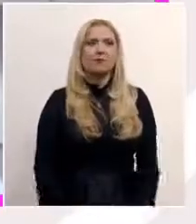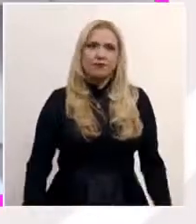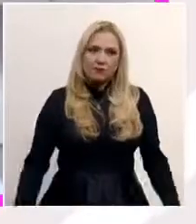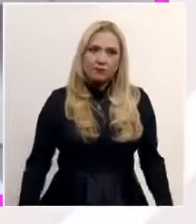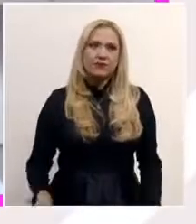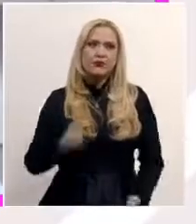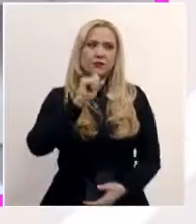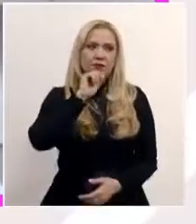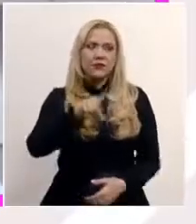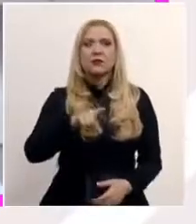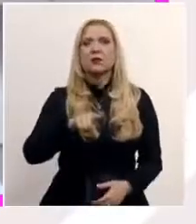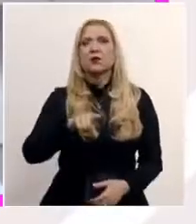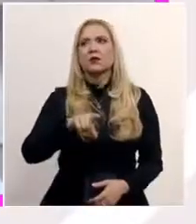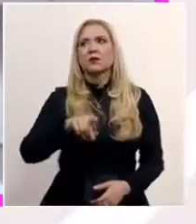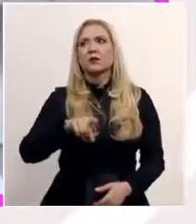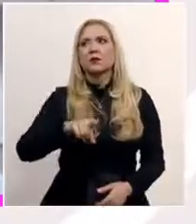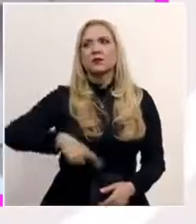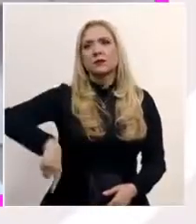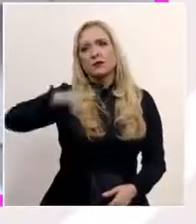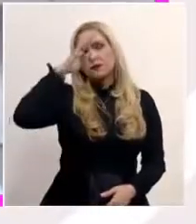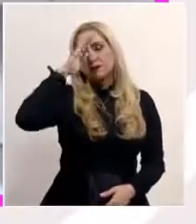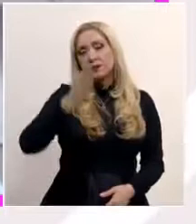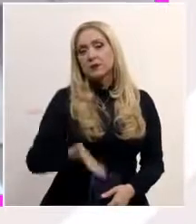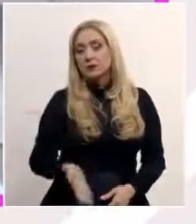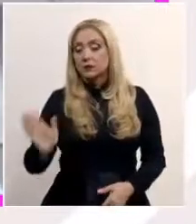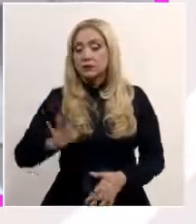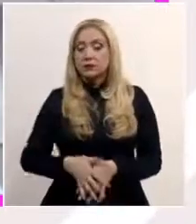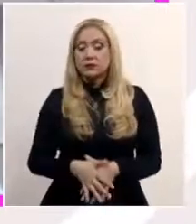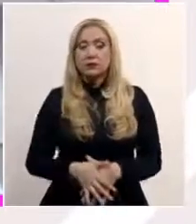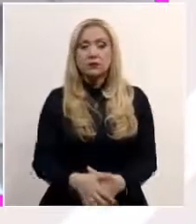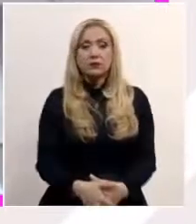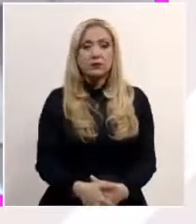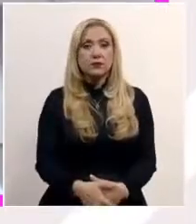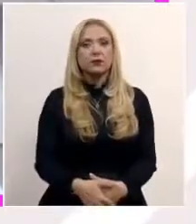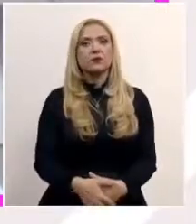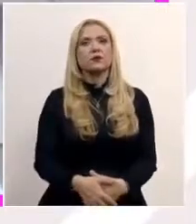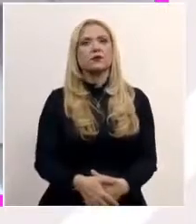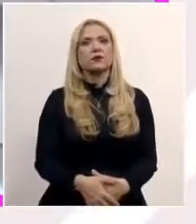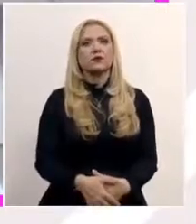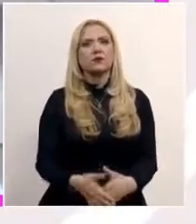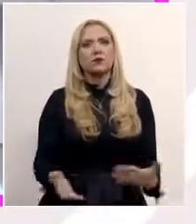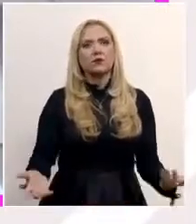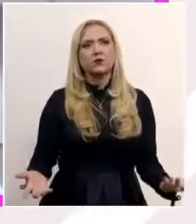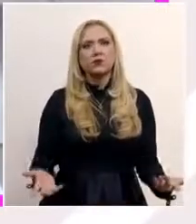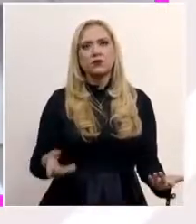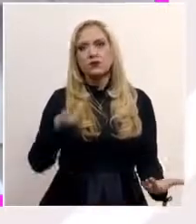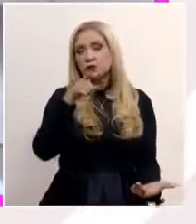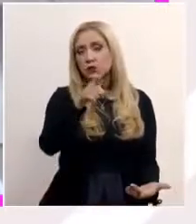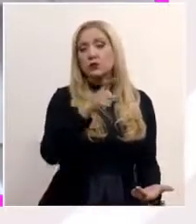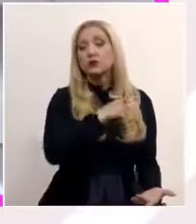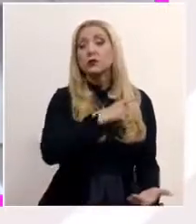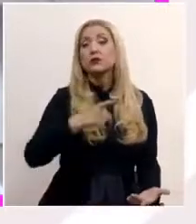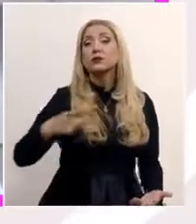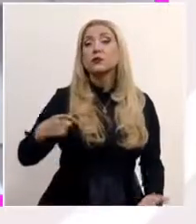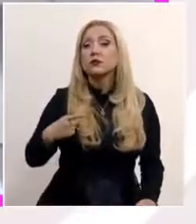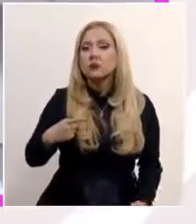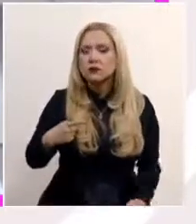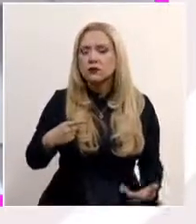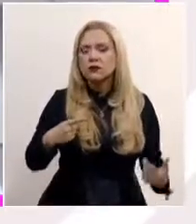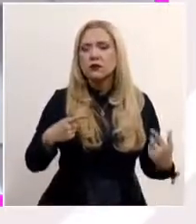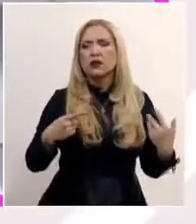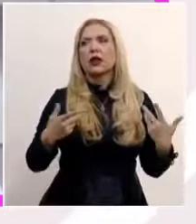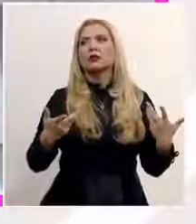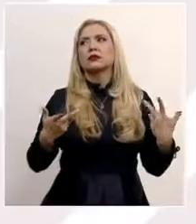forma, o sea, no solo el despido por embarazo, y volviendo a esto de las prioridades, o sea, tú tienes que asumir